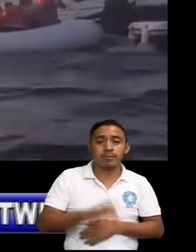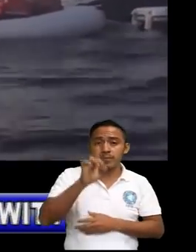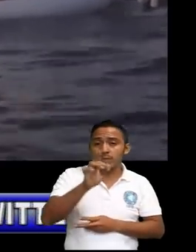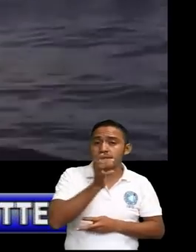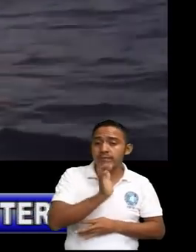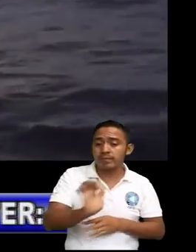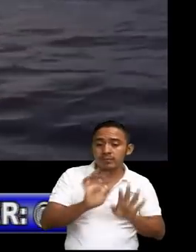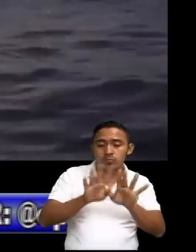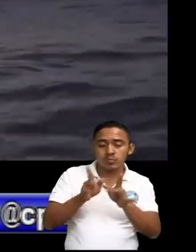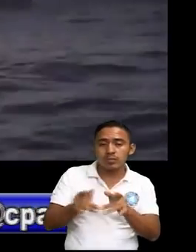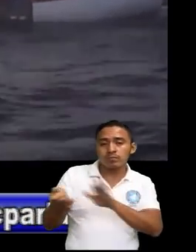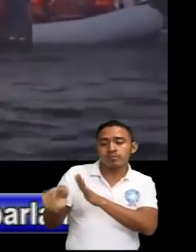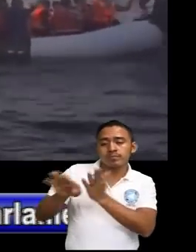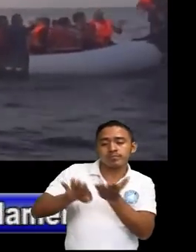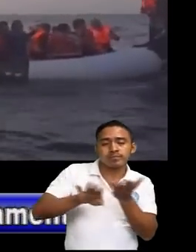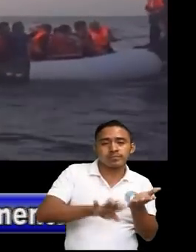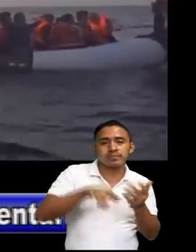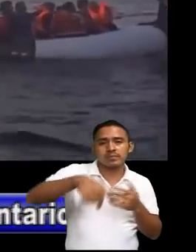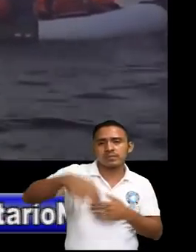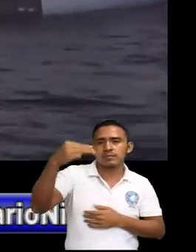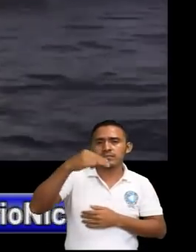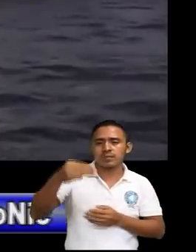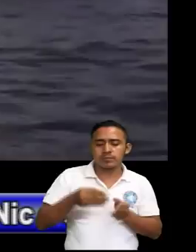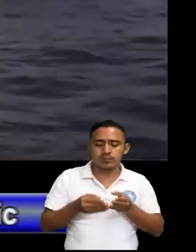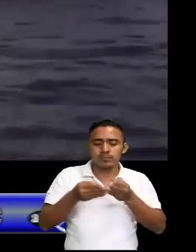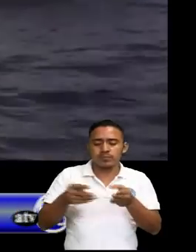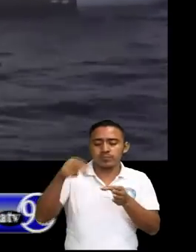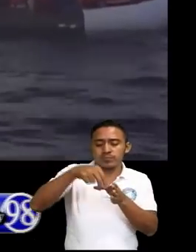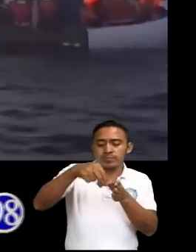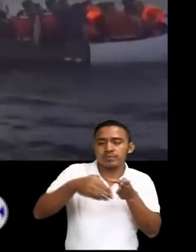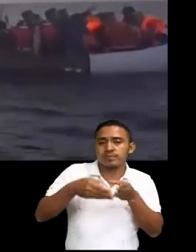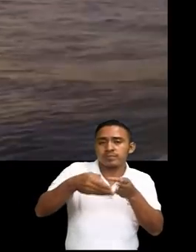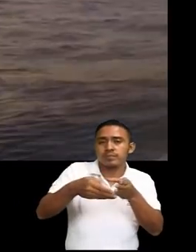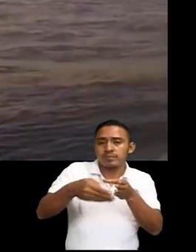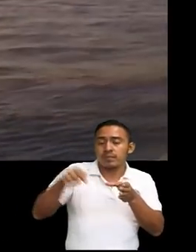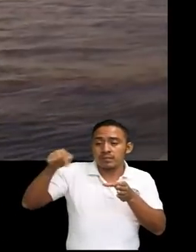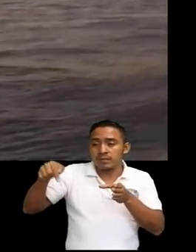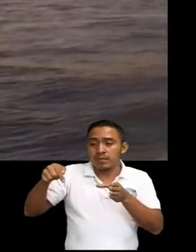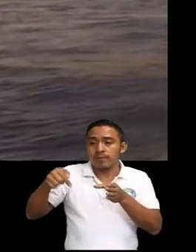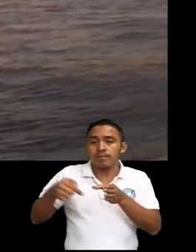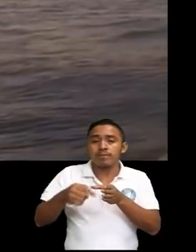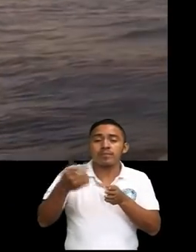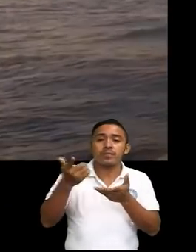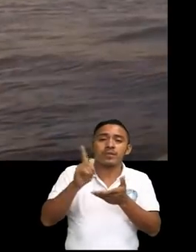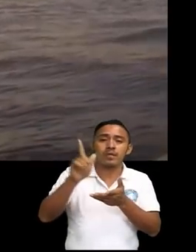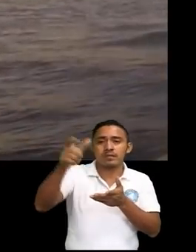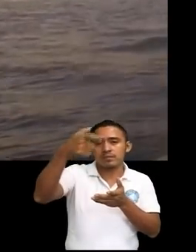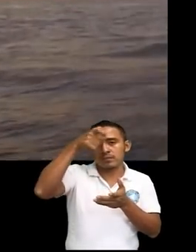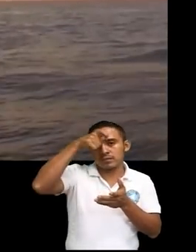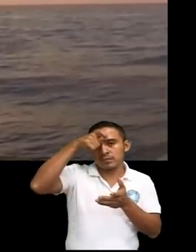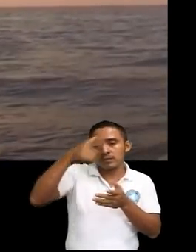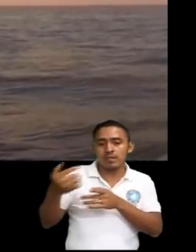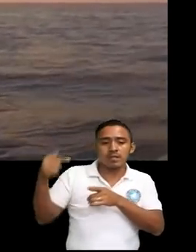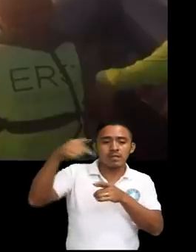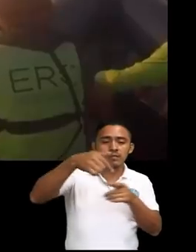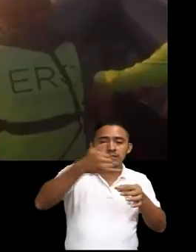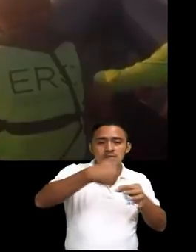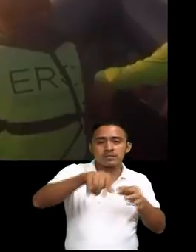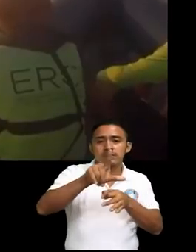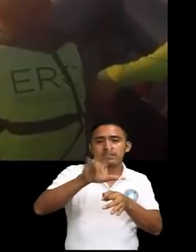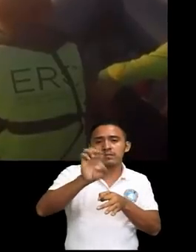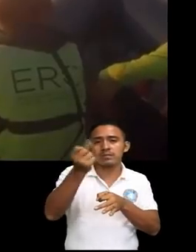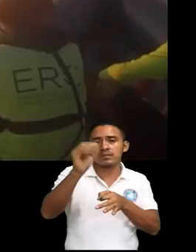niña, murieron este martes cuando el bote en el que intentaban llegar desde las costas turcas a la isla griega de Lesbos